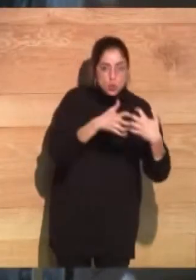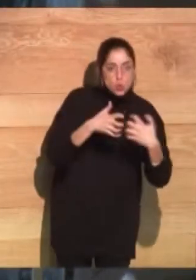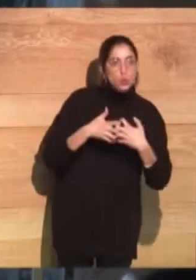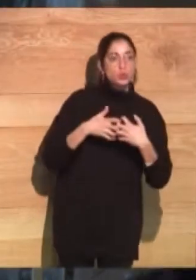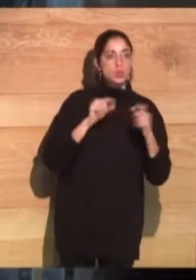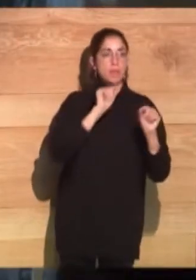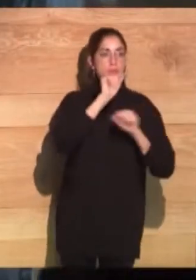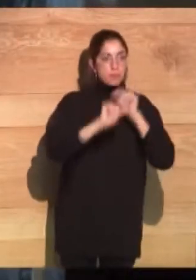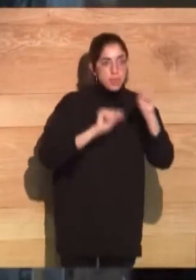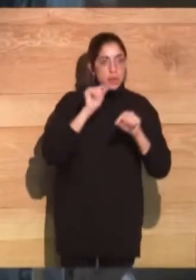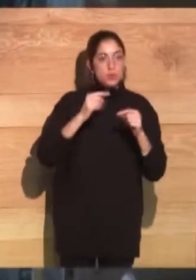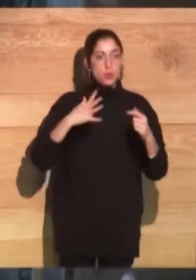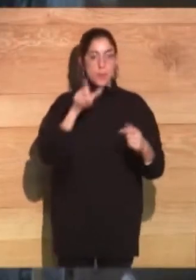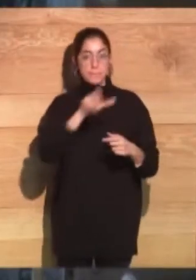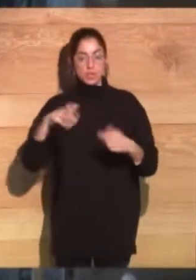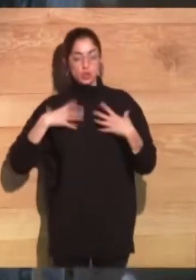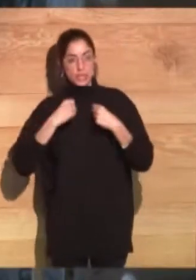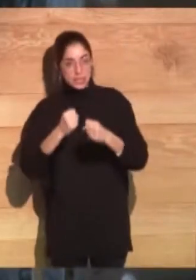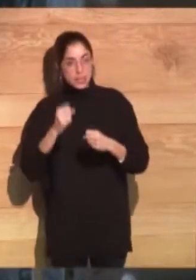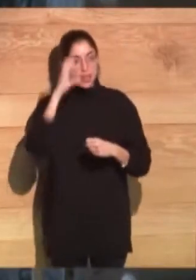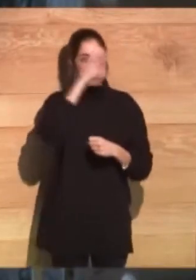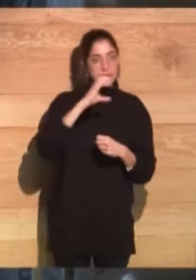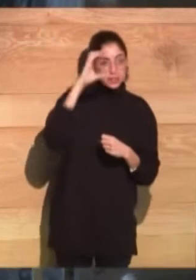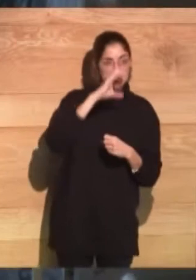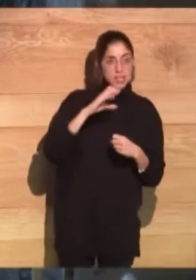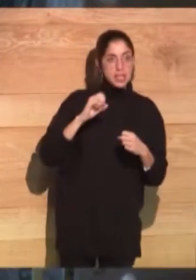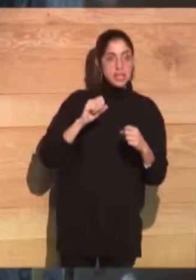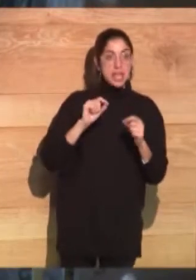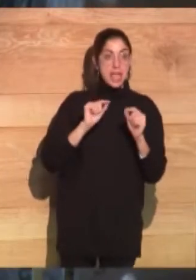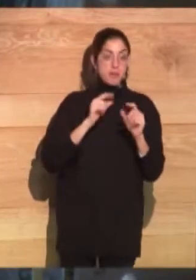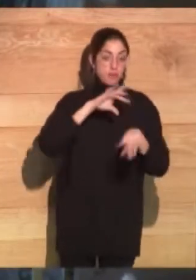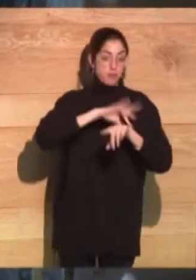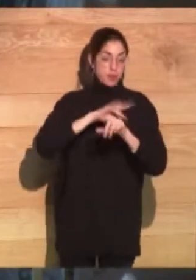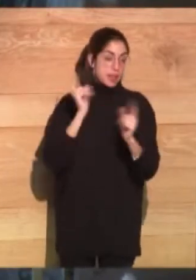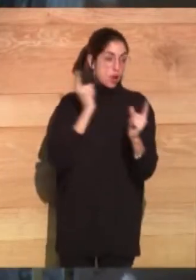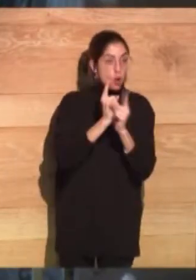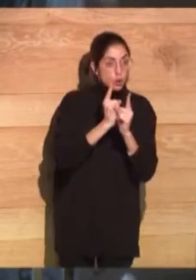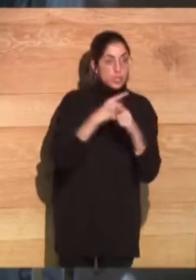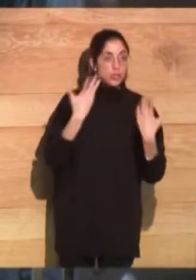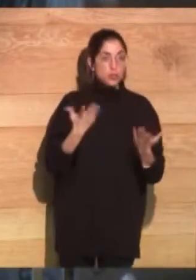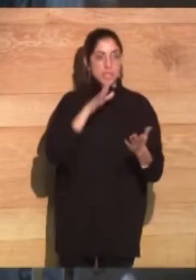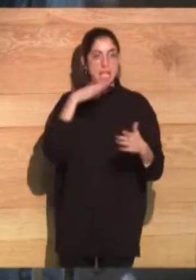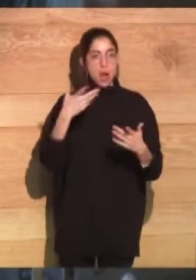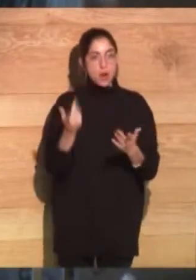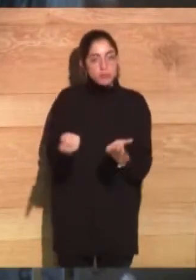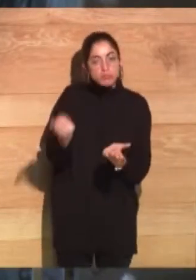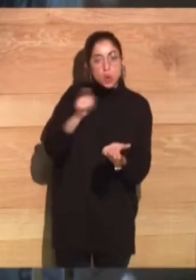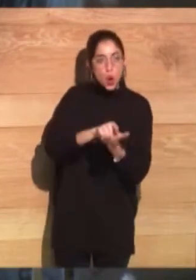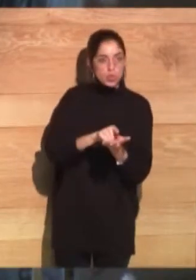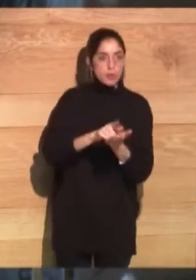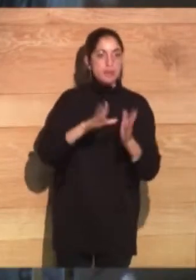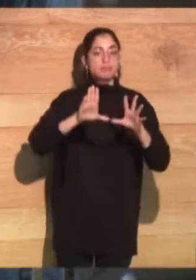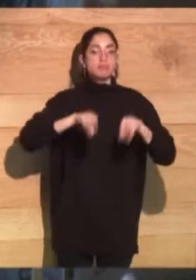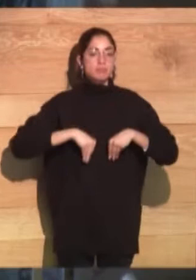línea de los sanitarios, de los científicos contra la enfermedad, tenemos que volver a asumir como propio